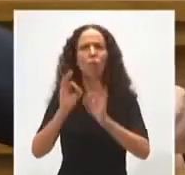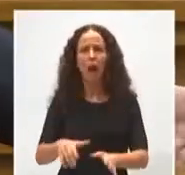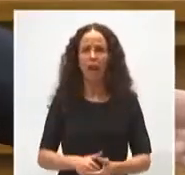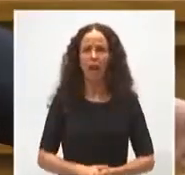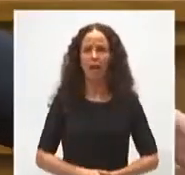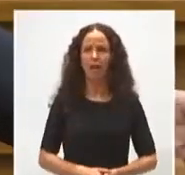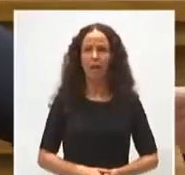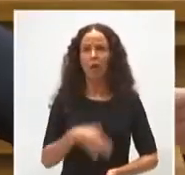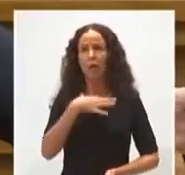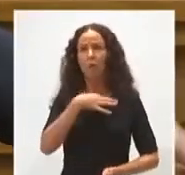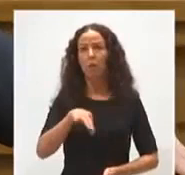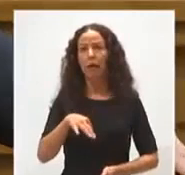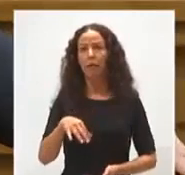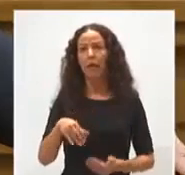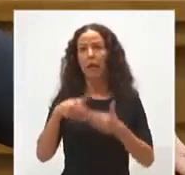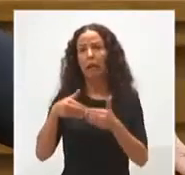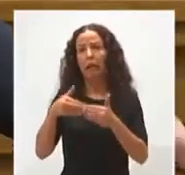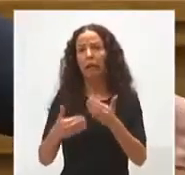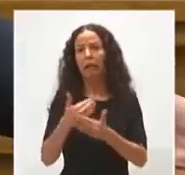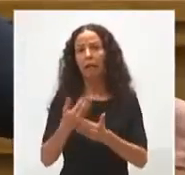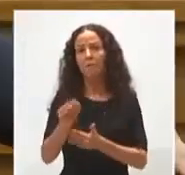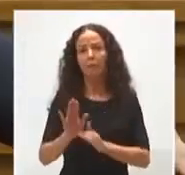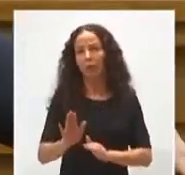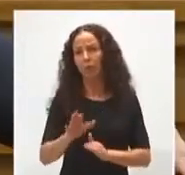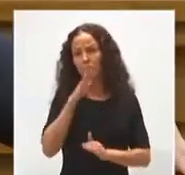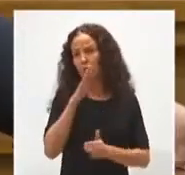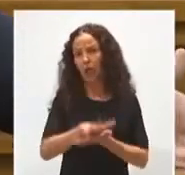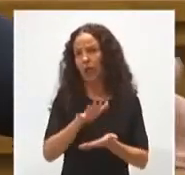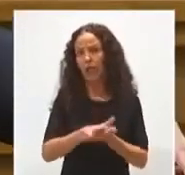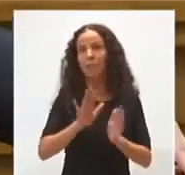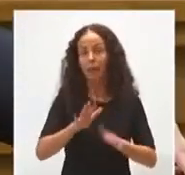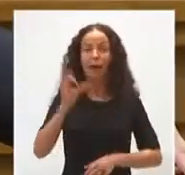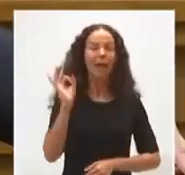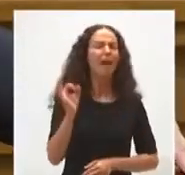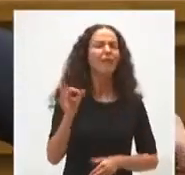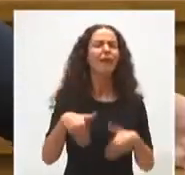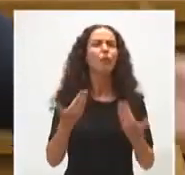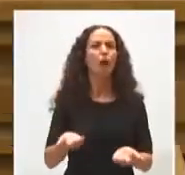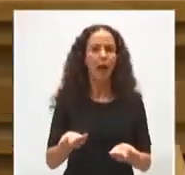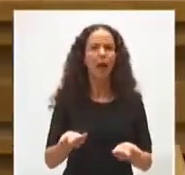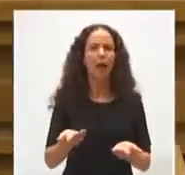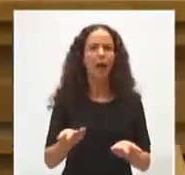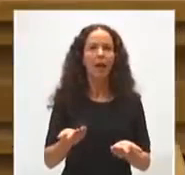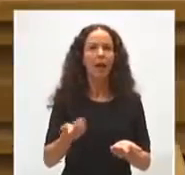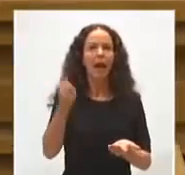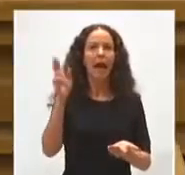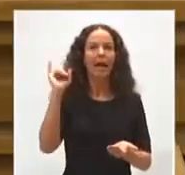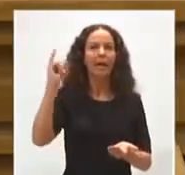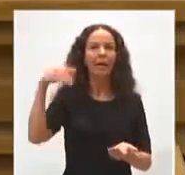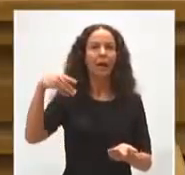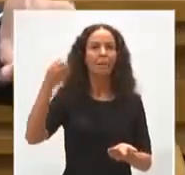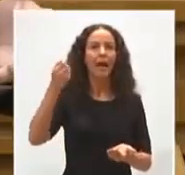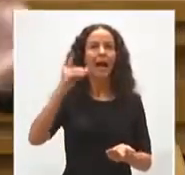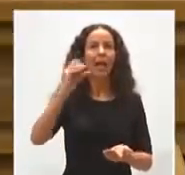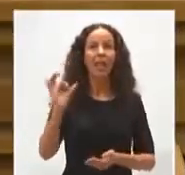de la tranquilidad pero lo cierto y verdad es que aquí todo el mundo o la señora arrimadas es que no tengo ninguna duda que hubiera